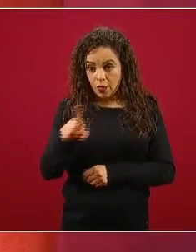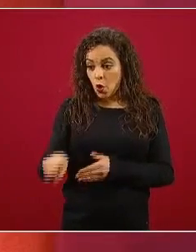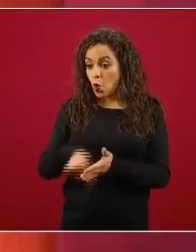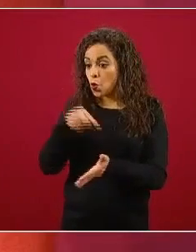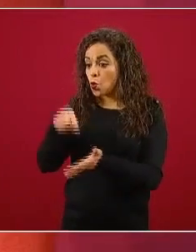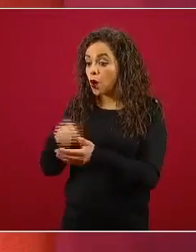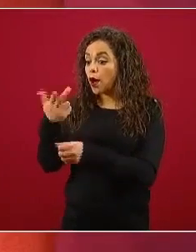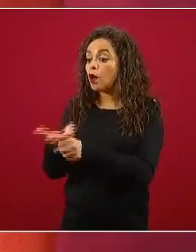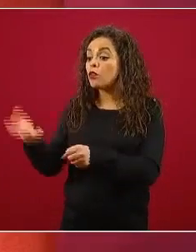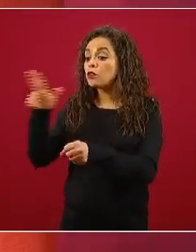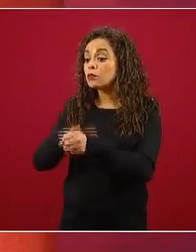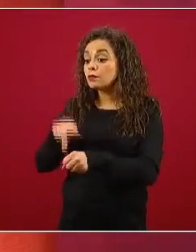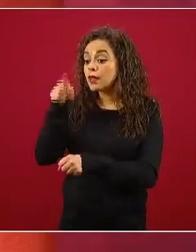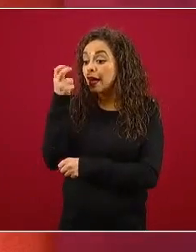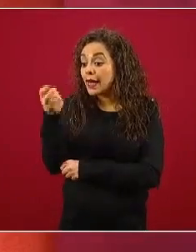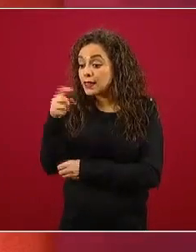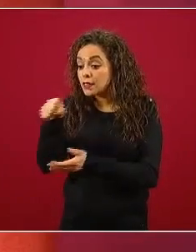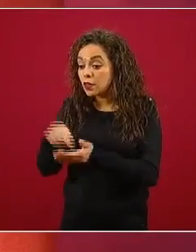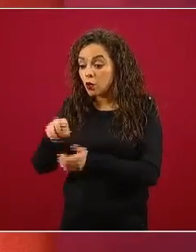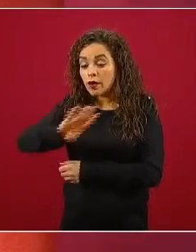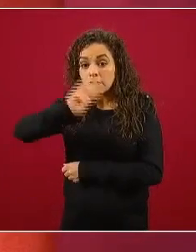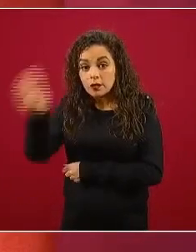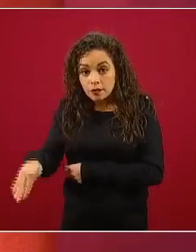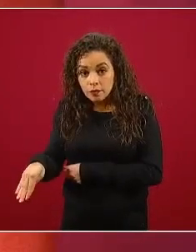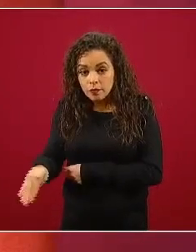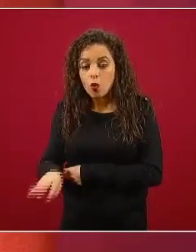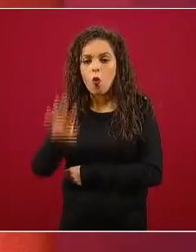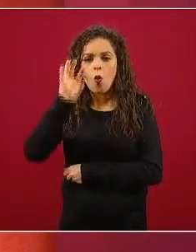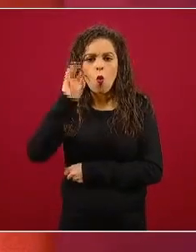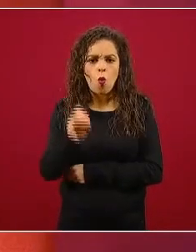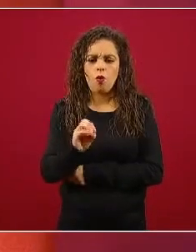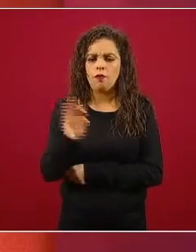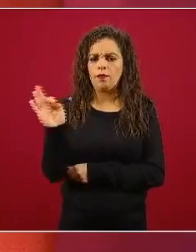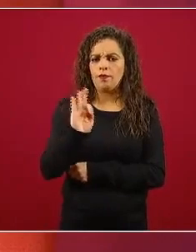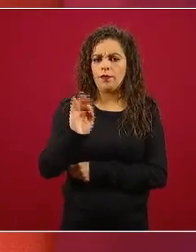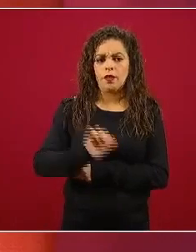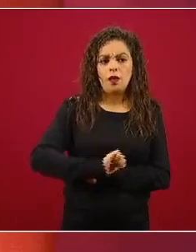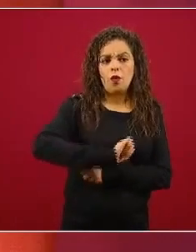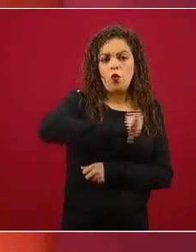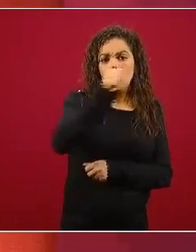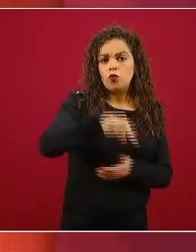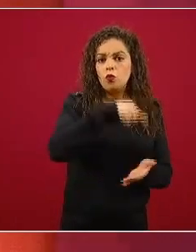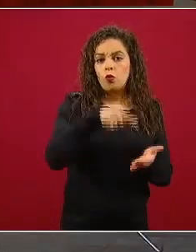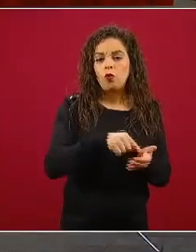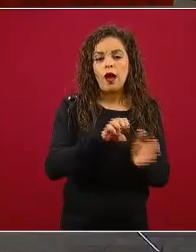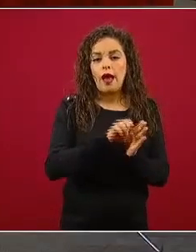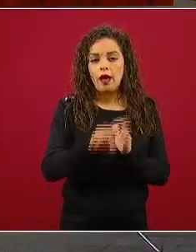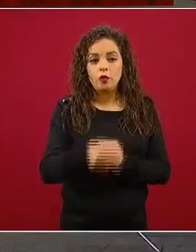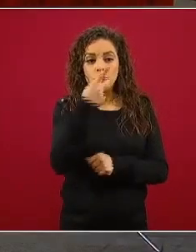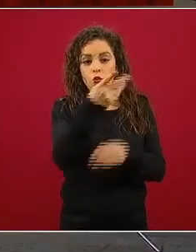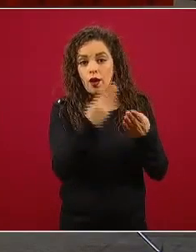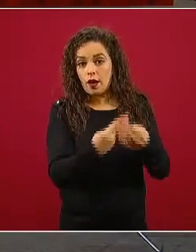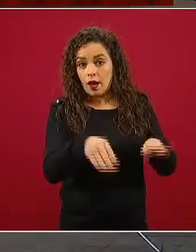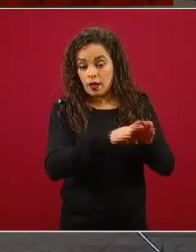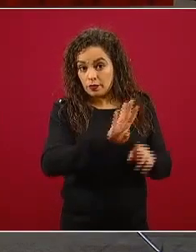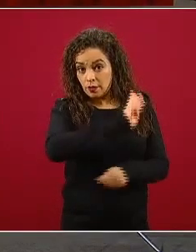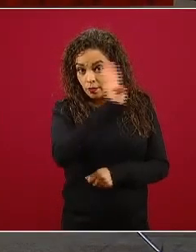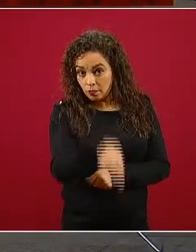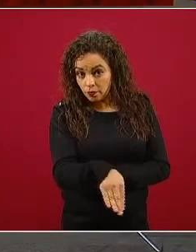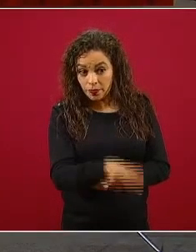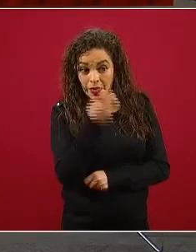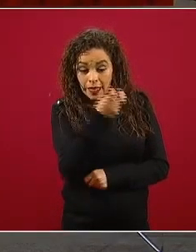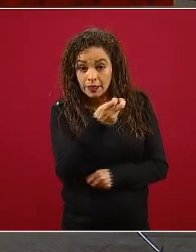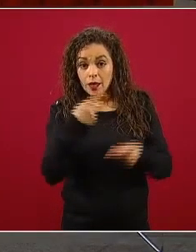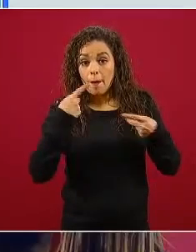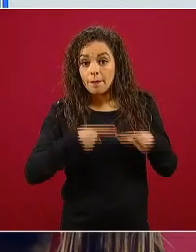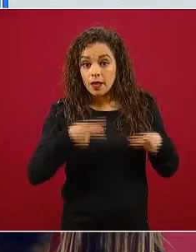muerte, o incluso si ocurriera fuera de unidades hospitalarias, en el domicilio, la persona que fallece